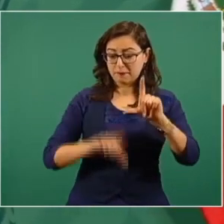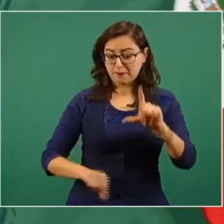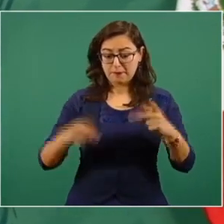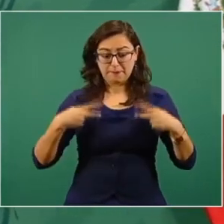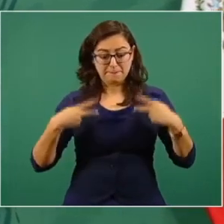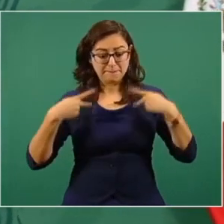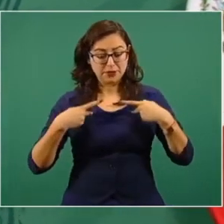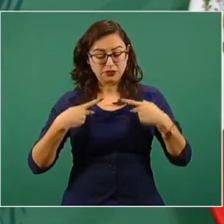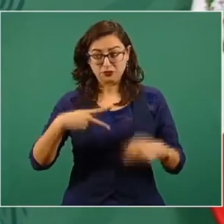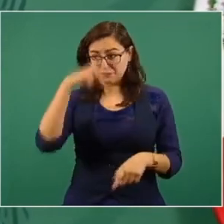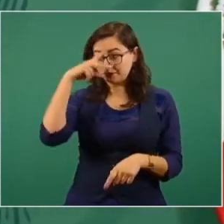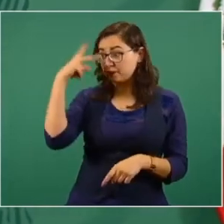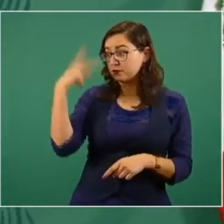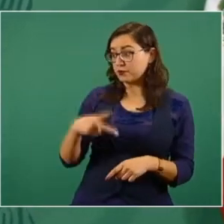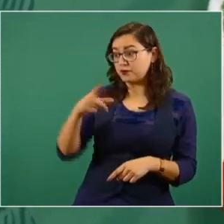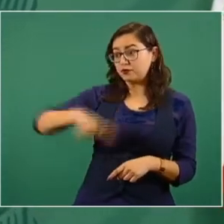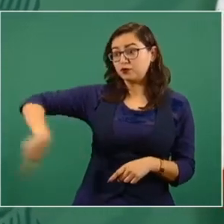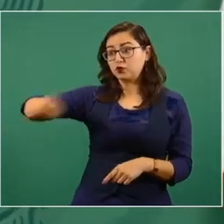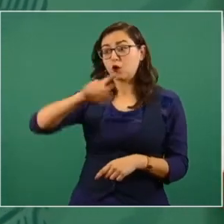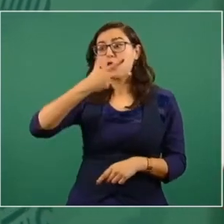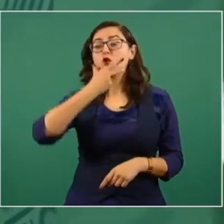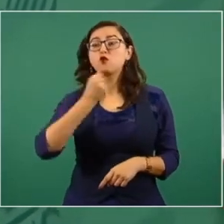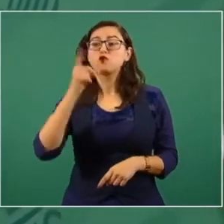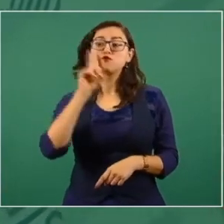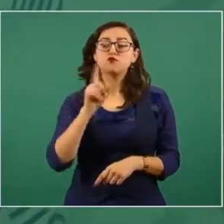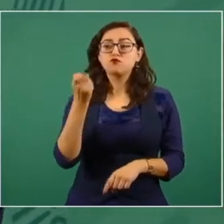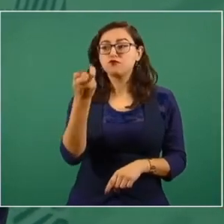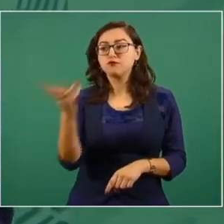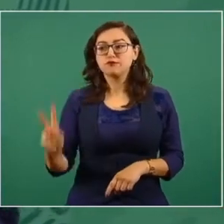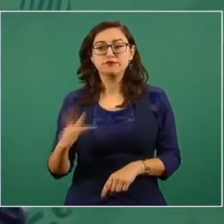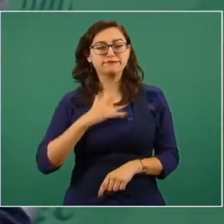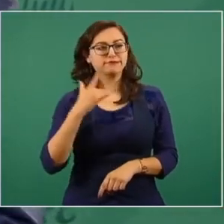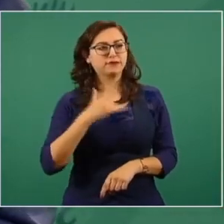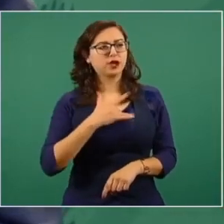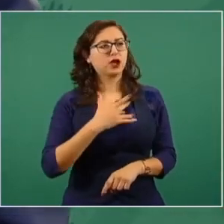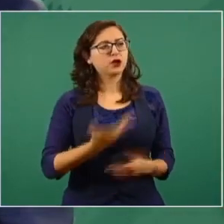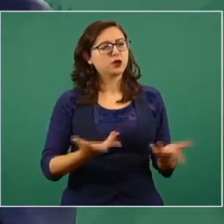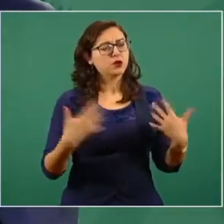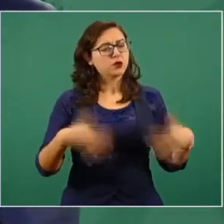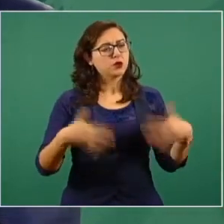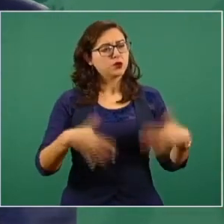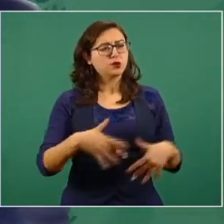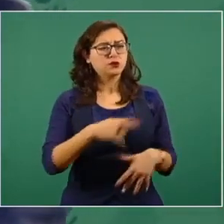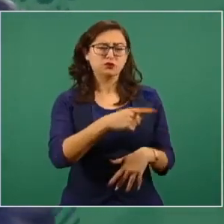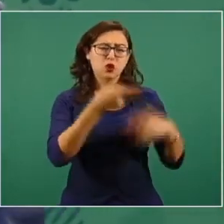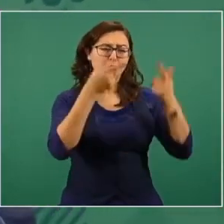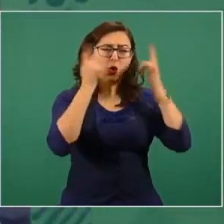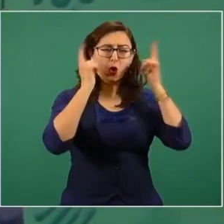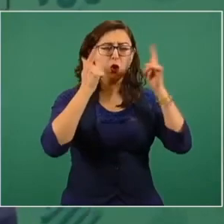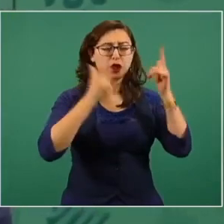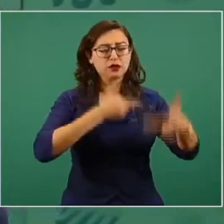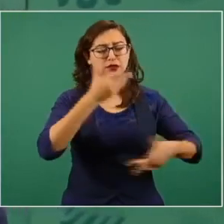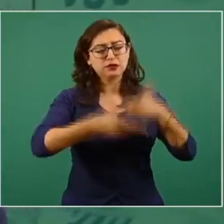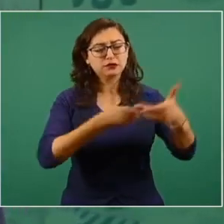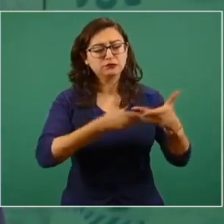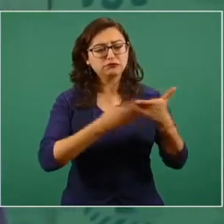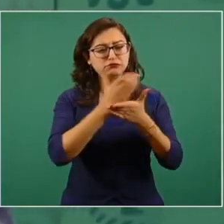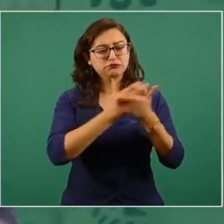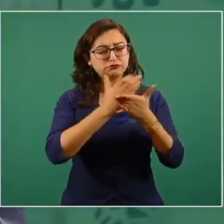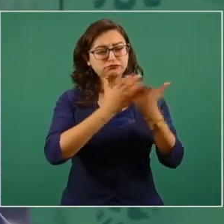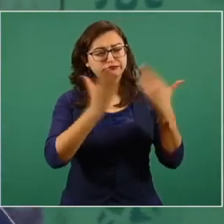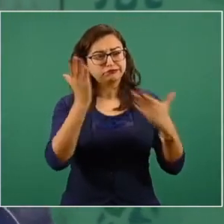que expresaron su deseo de que me recuperara y de que saliera adelante.